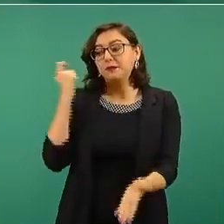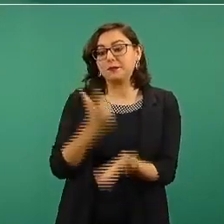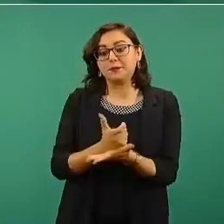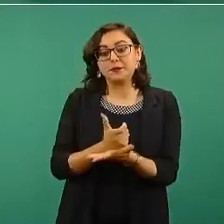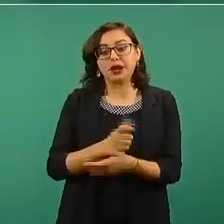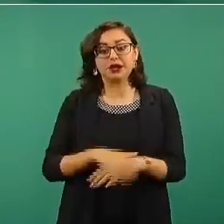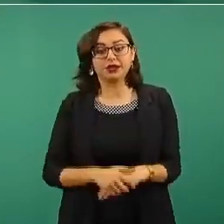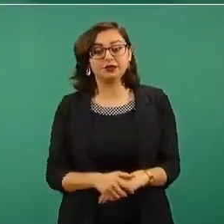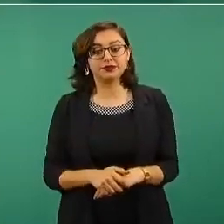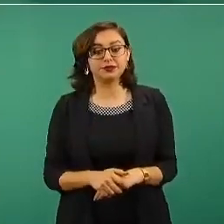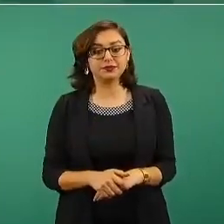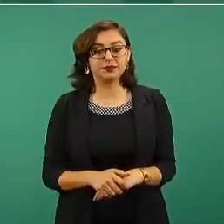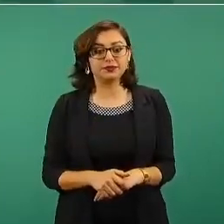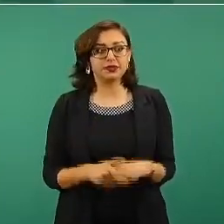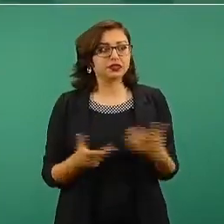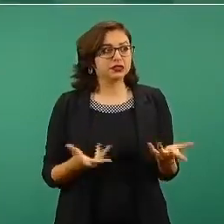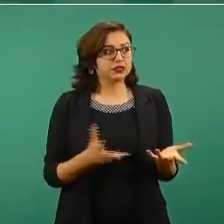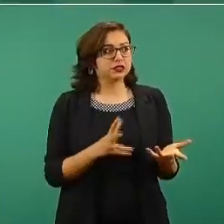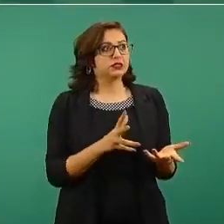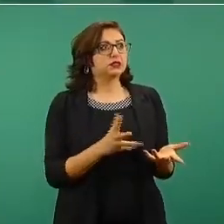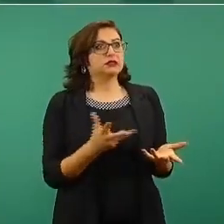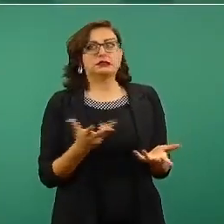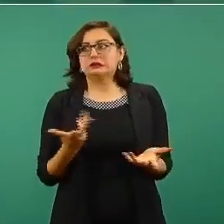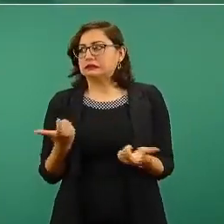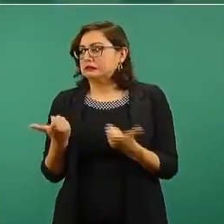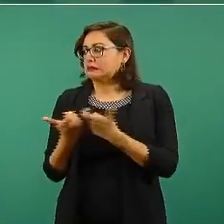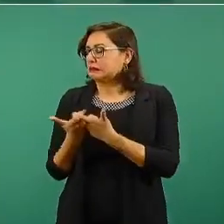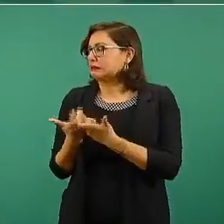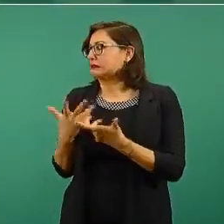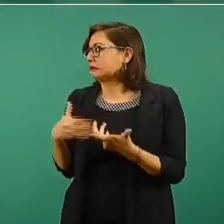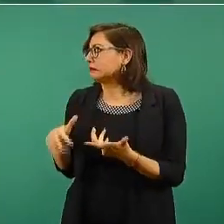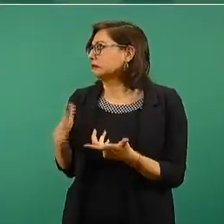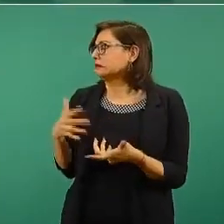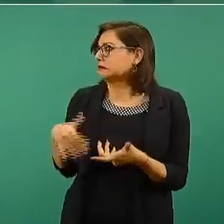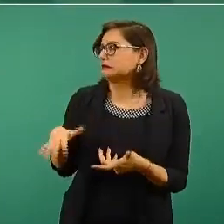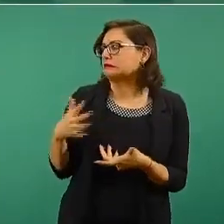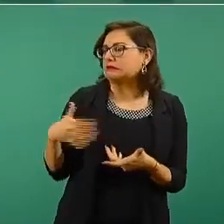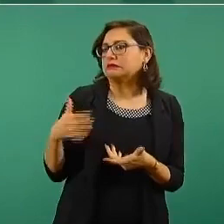Y en tanto conseguíamos para pagarles por adelantado,